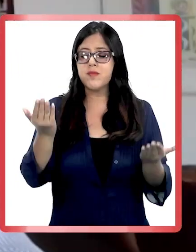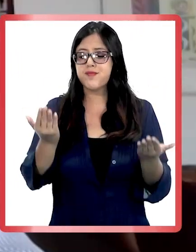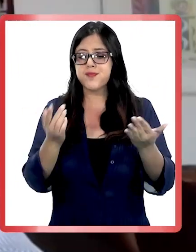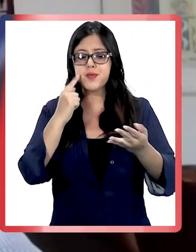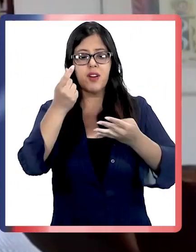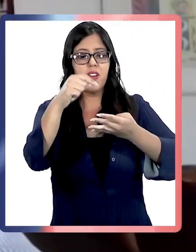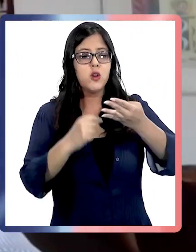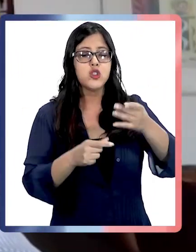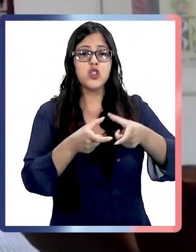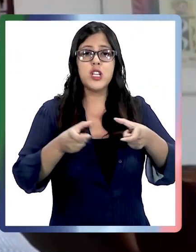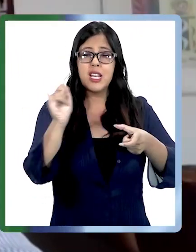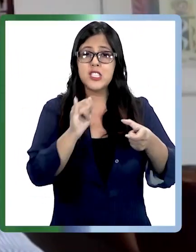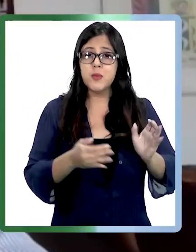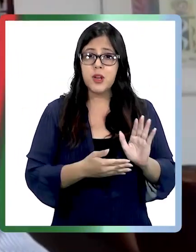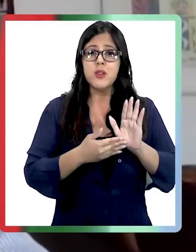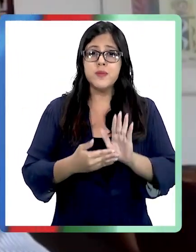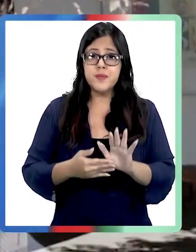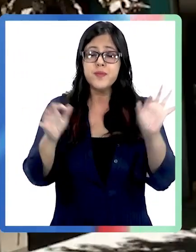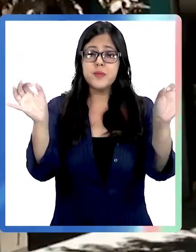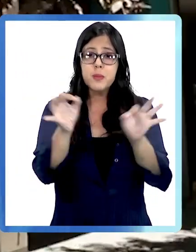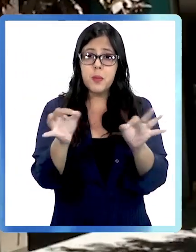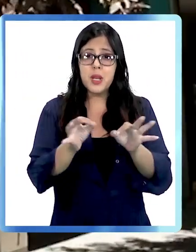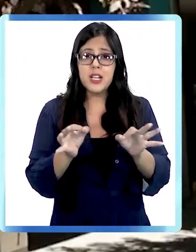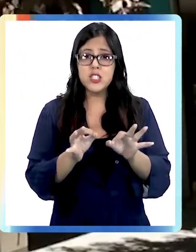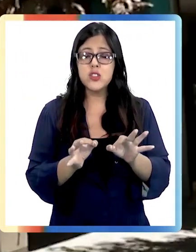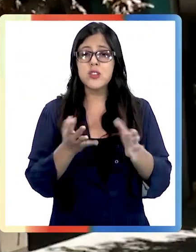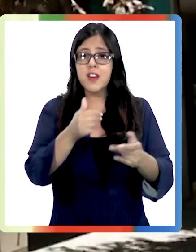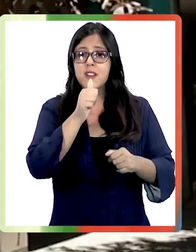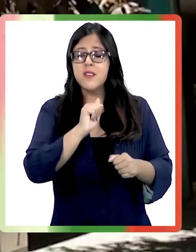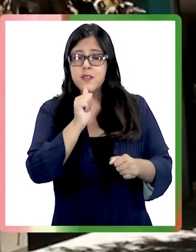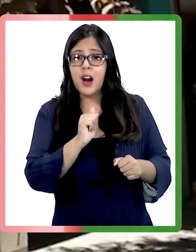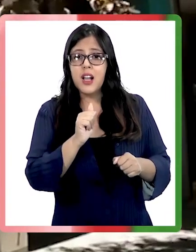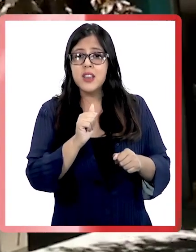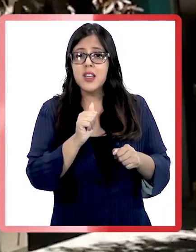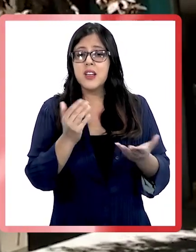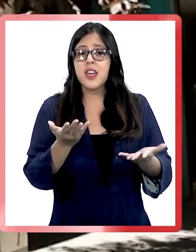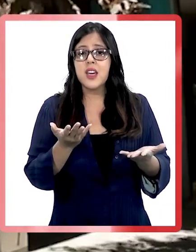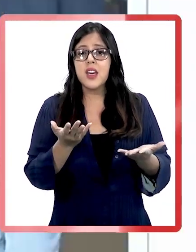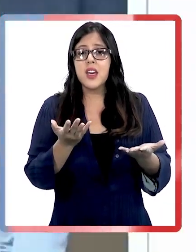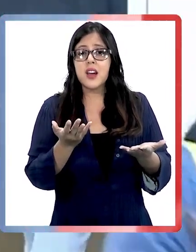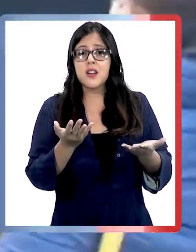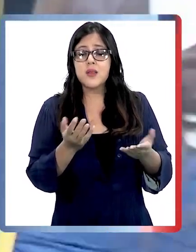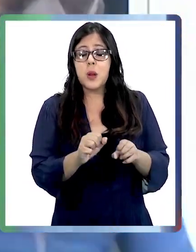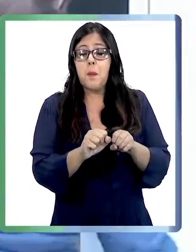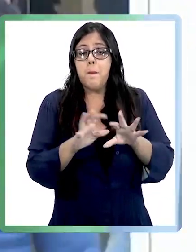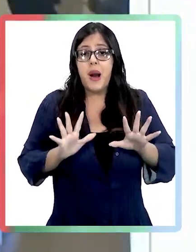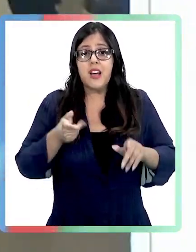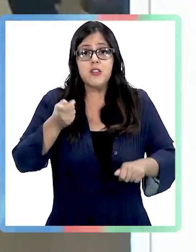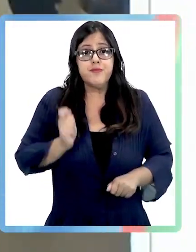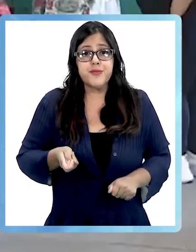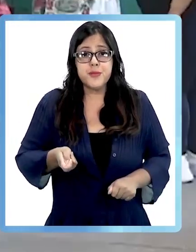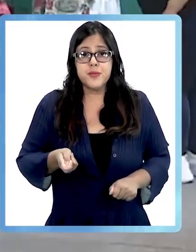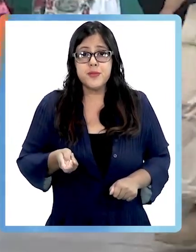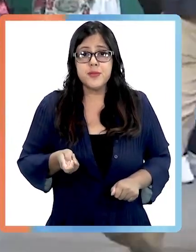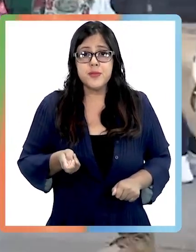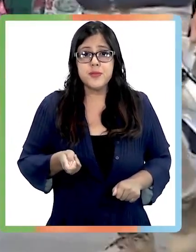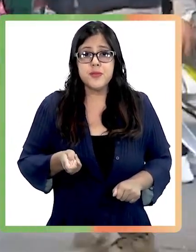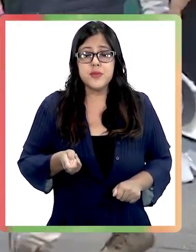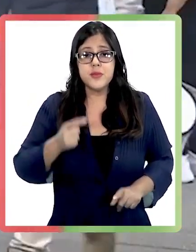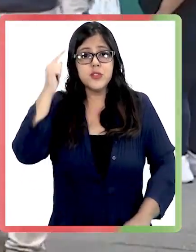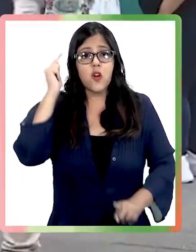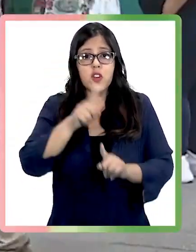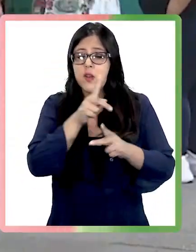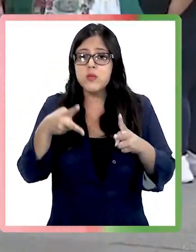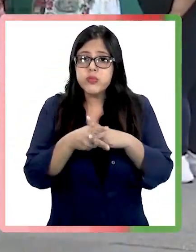las ISAPRES reflejen en una nota explicativa que todavía no se sabe cuál es el impacto real que va a tener el fallo, de manera que no le